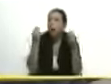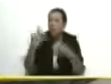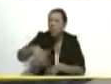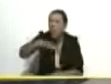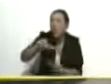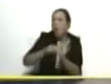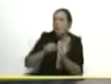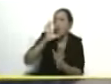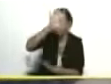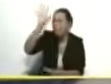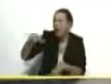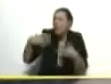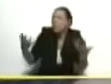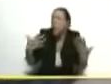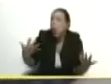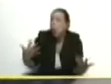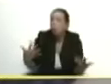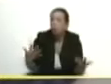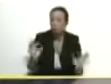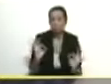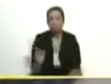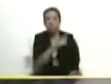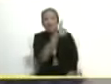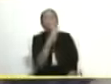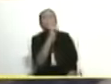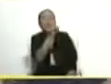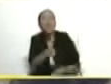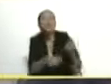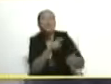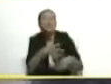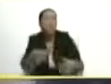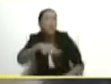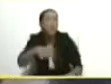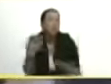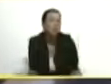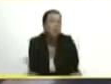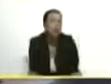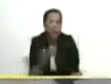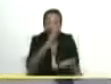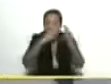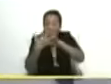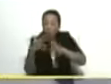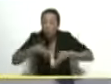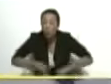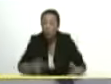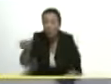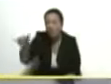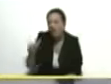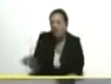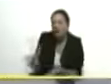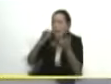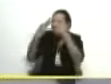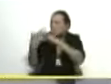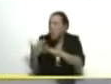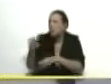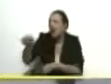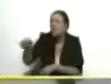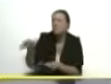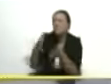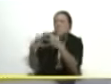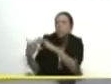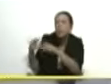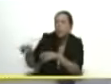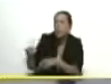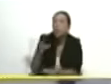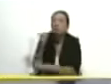¿Dónde? Pero Infante, ¿cuándo? En el barrio que tú naciste allá, en el Amparo.